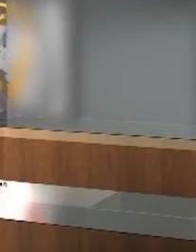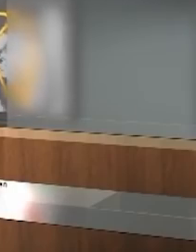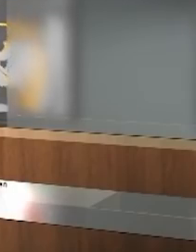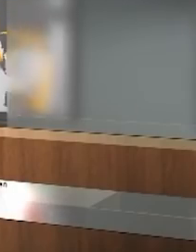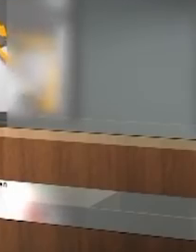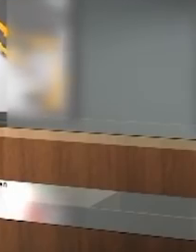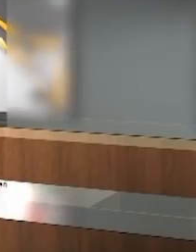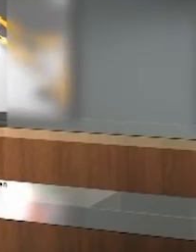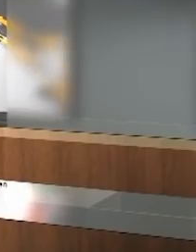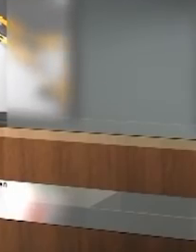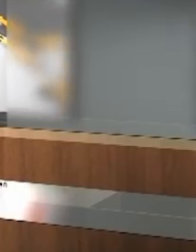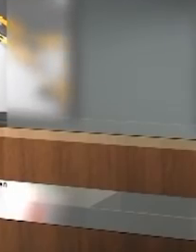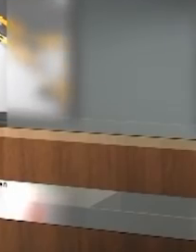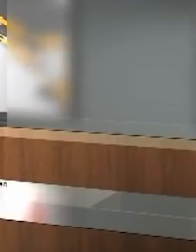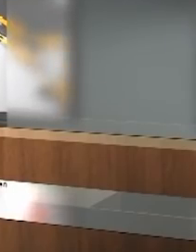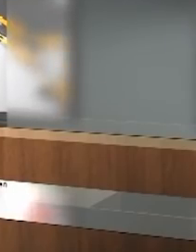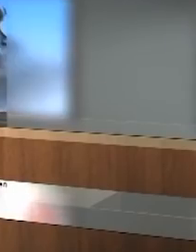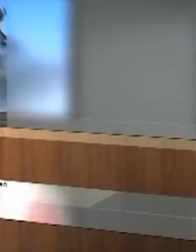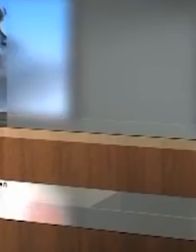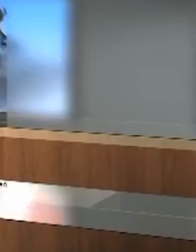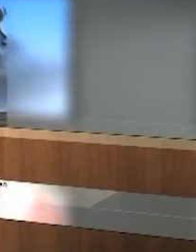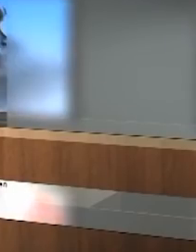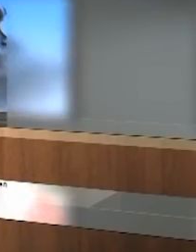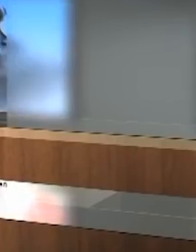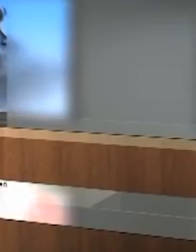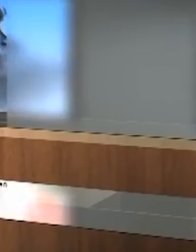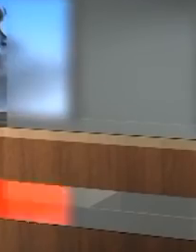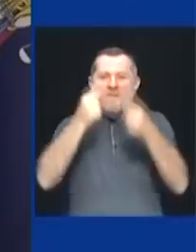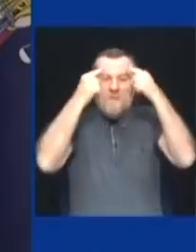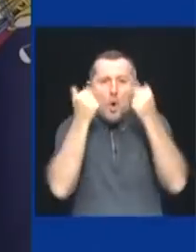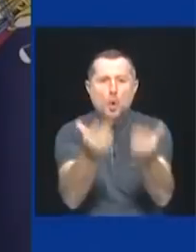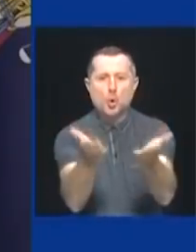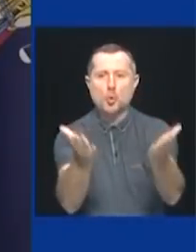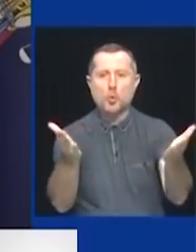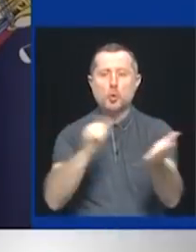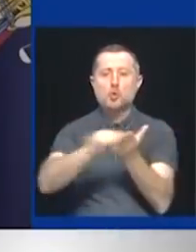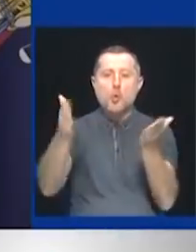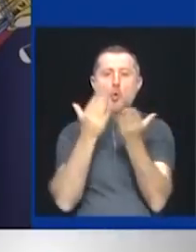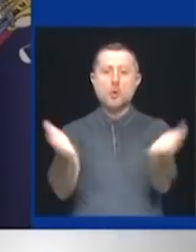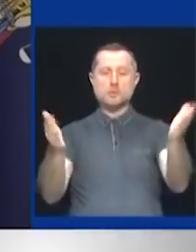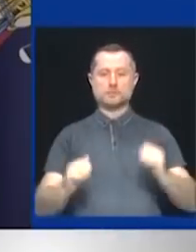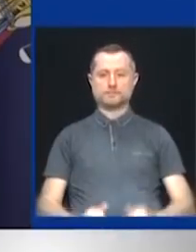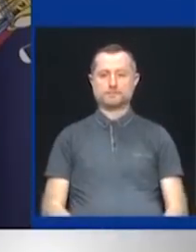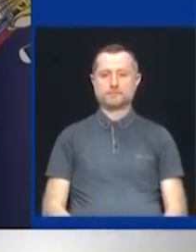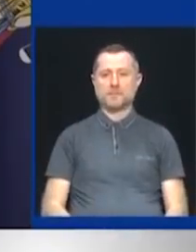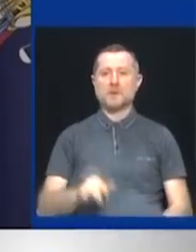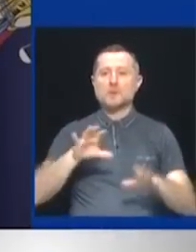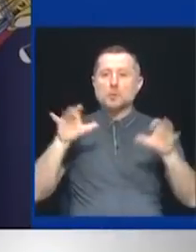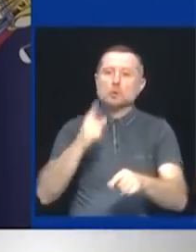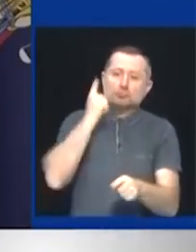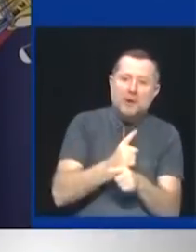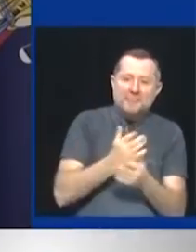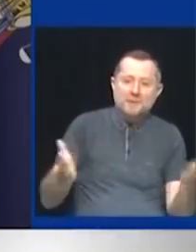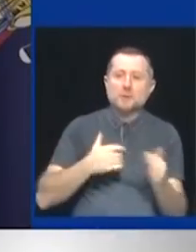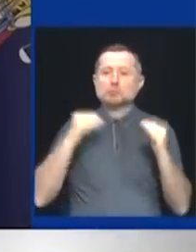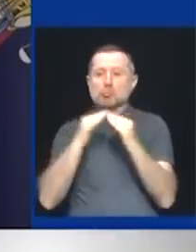de Nueva York, Andrew Cuomo, tras denuncias por acoso sexual. El gobernador de Nueva York, Andrew Cuomo, renunció